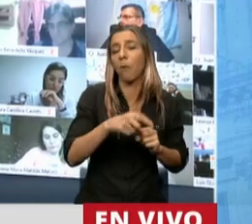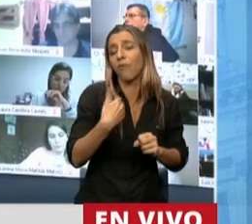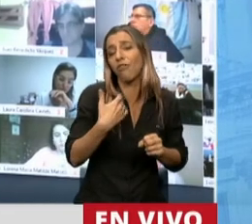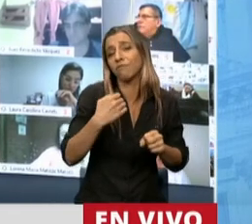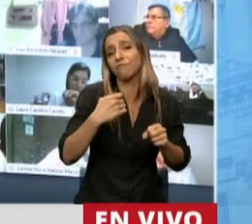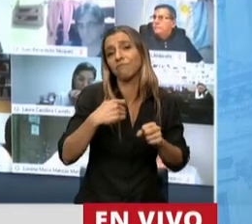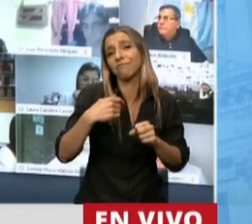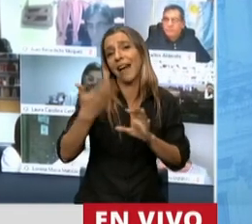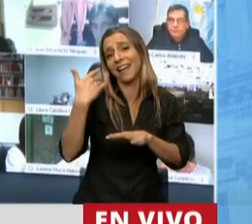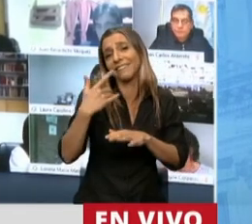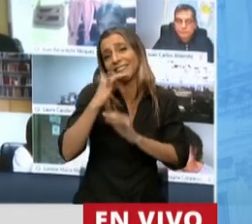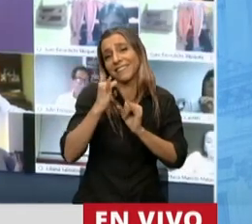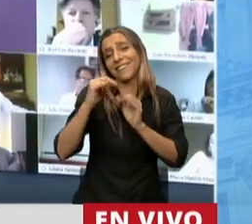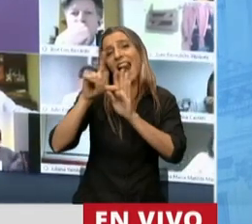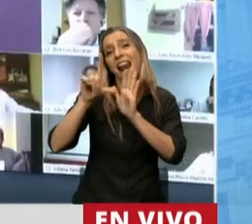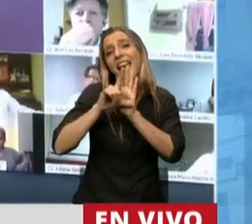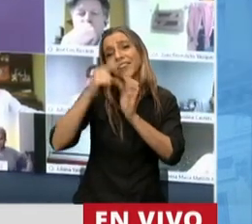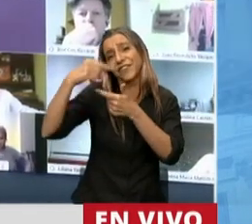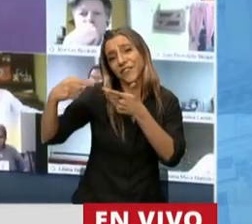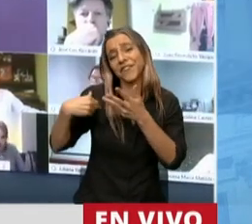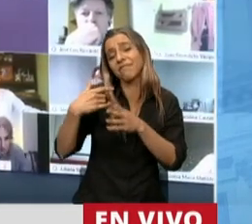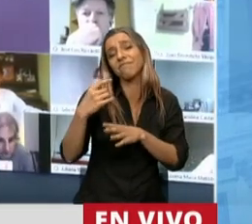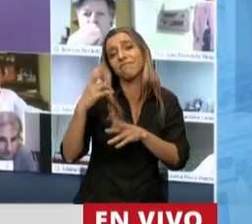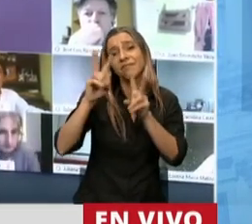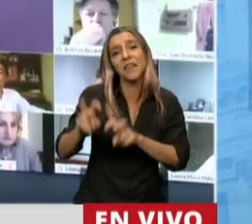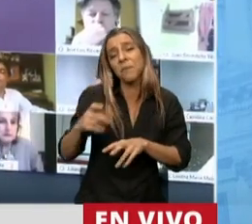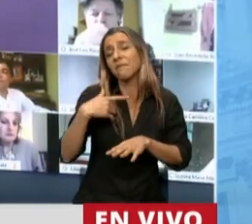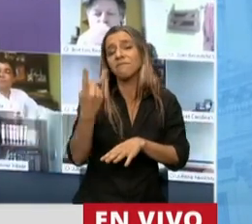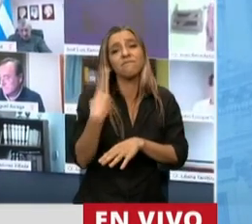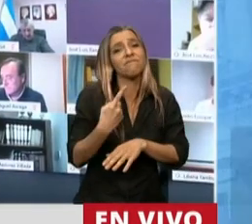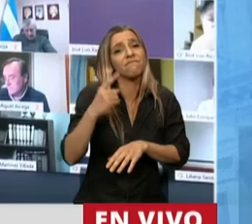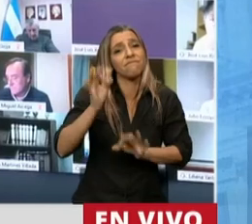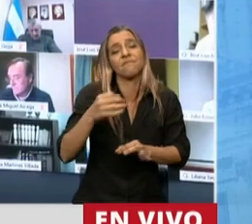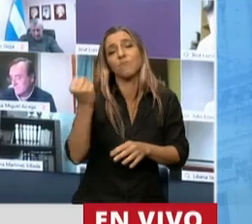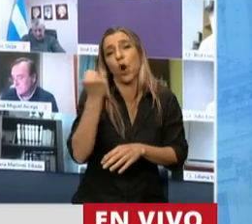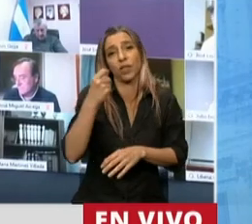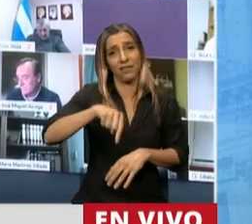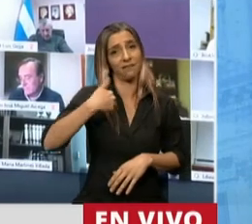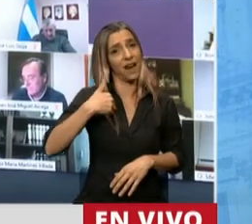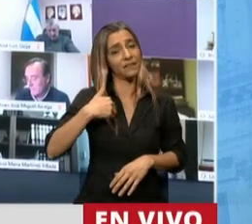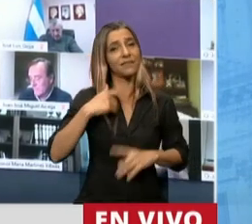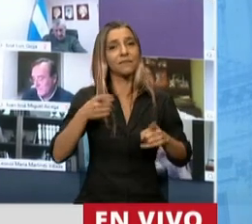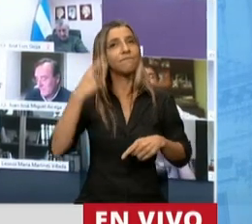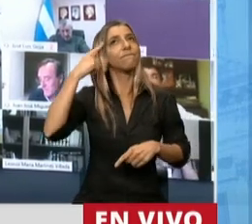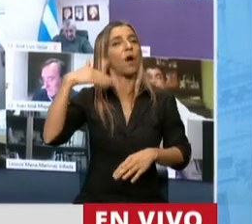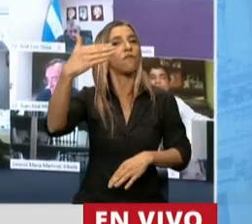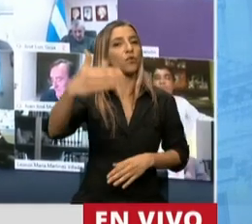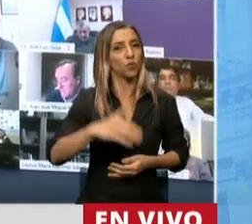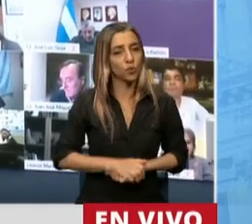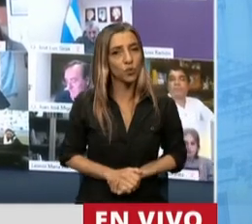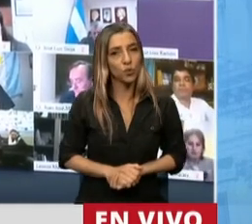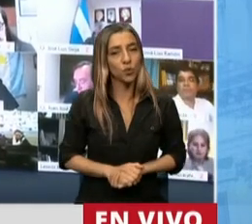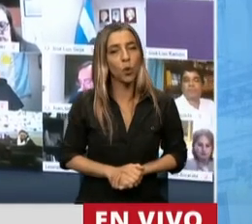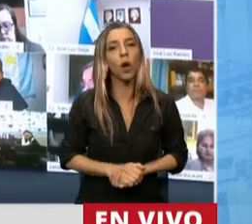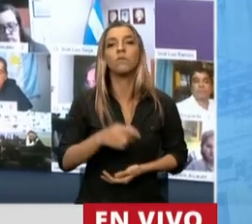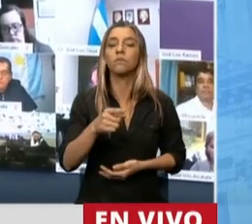son importantes para el país, son trascendentes para el futuro y son fundamentalmente la garantía,